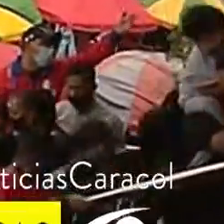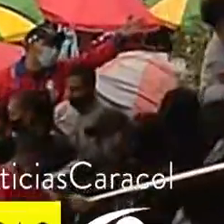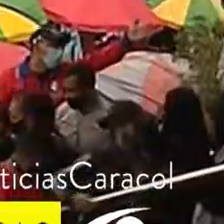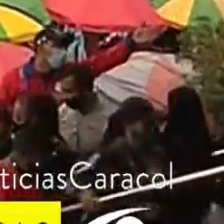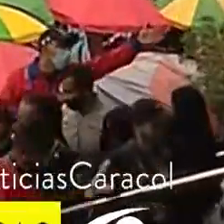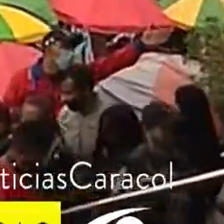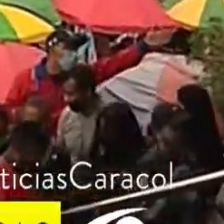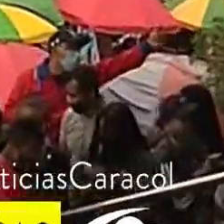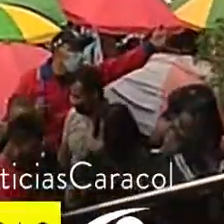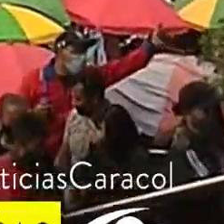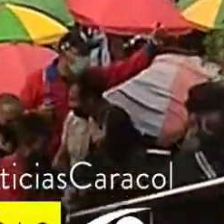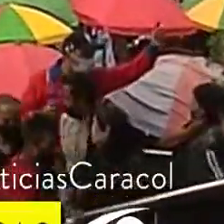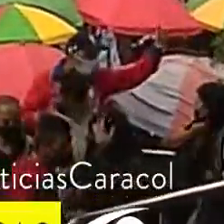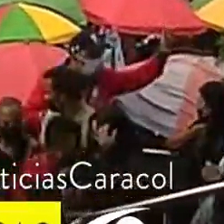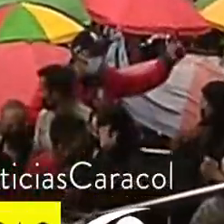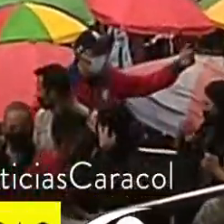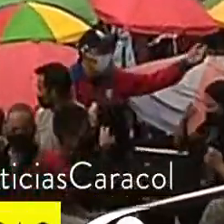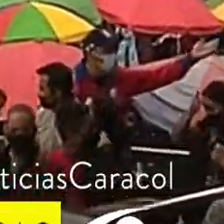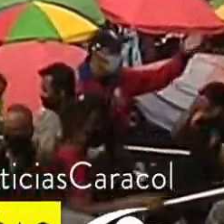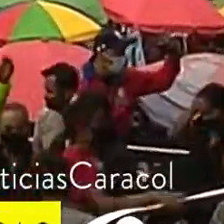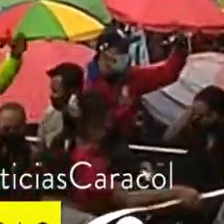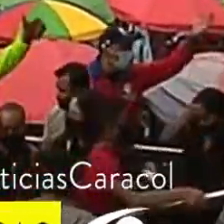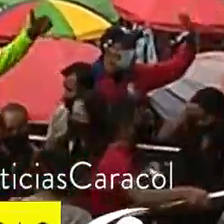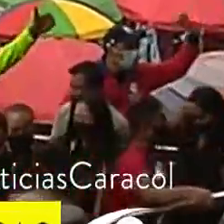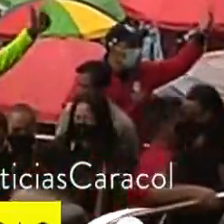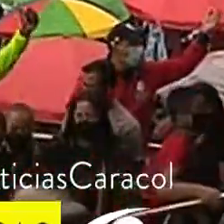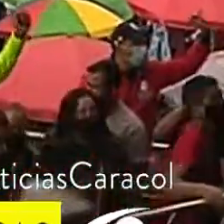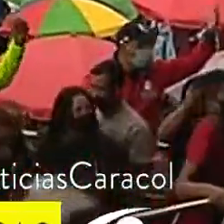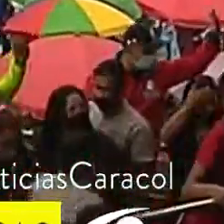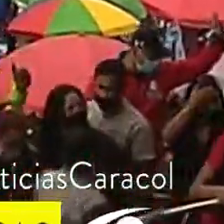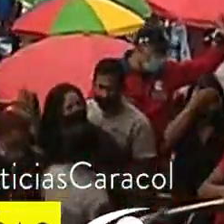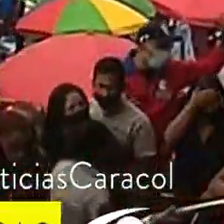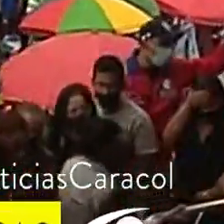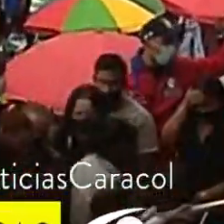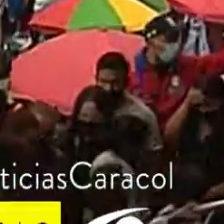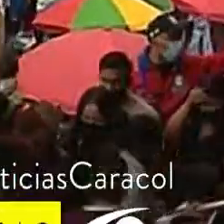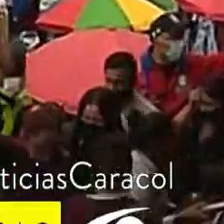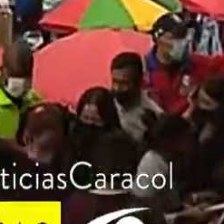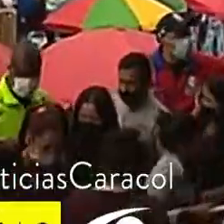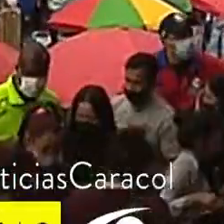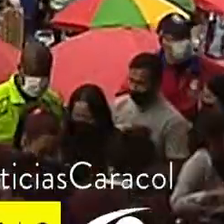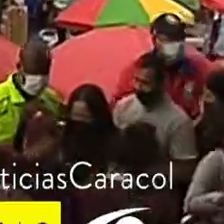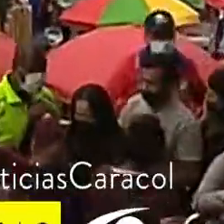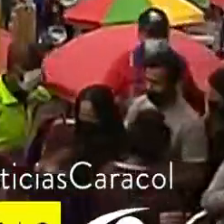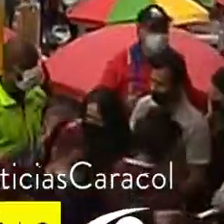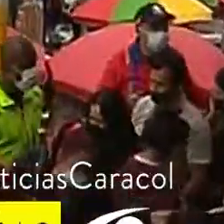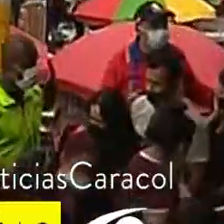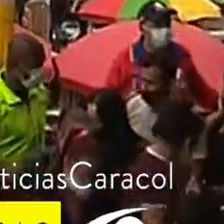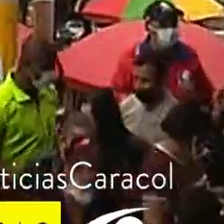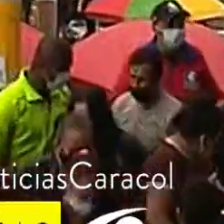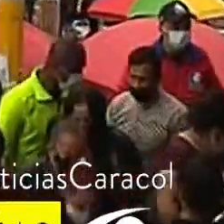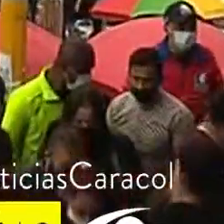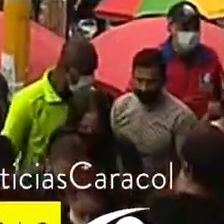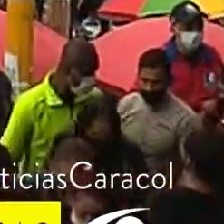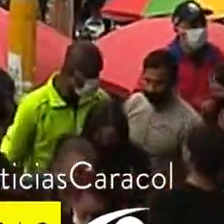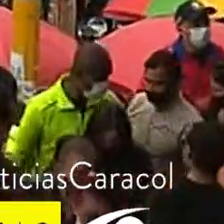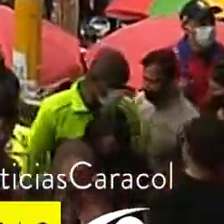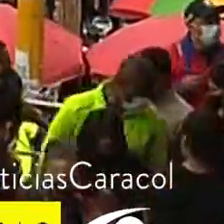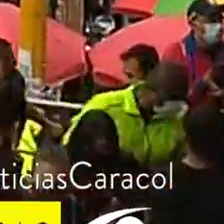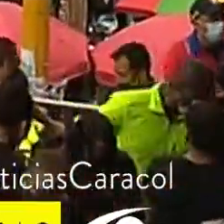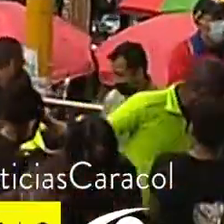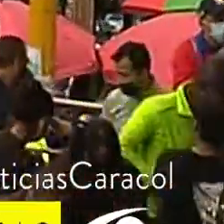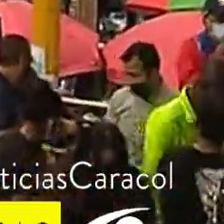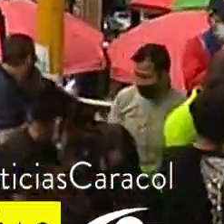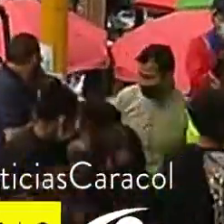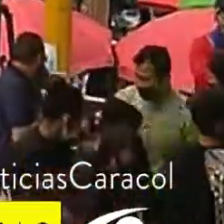por supuesto, sin distanciamiento social. Los expertos advierten que de seguir de esta manera estaríamos mucho más cerca a un cuarto